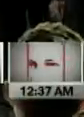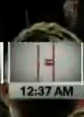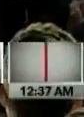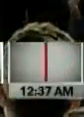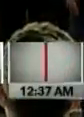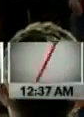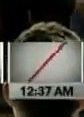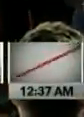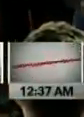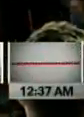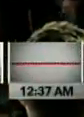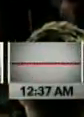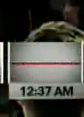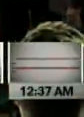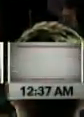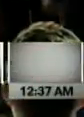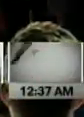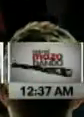mervin